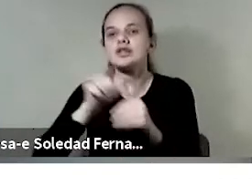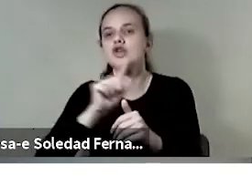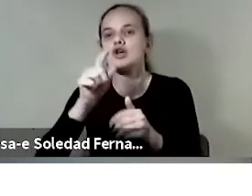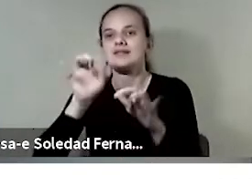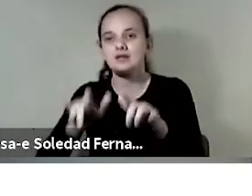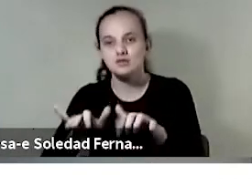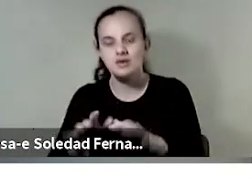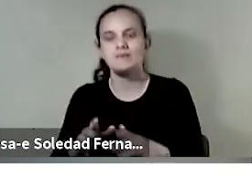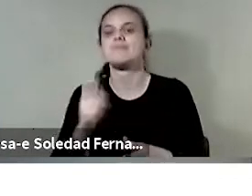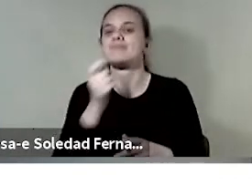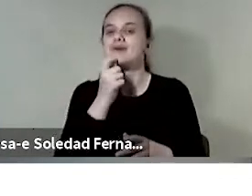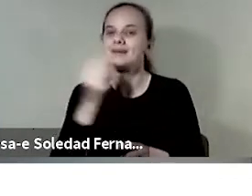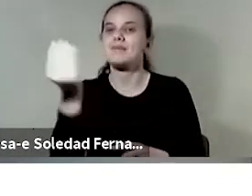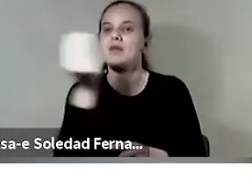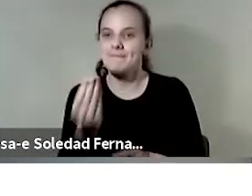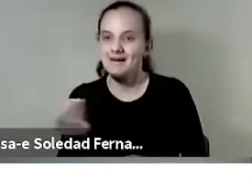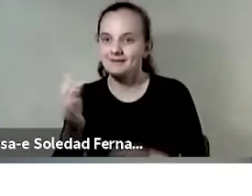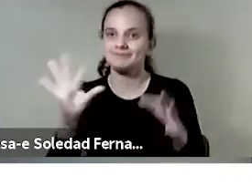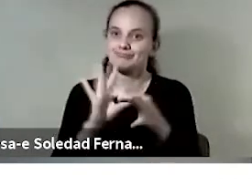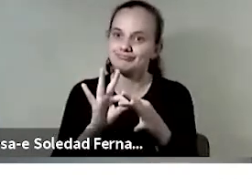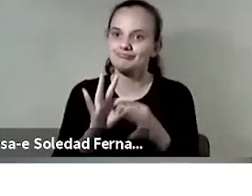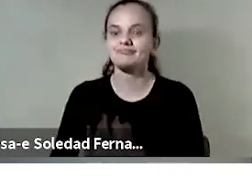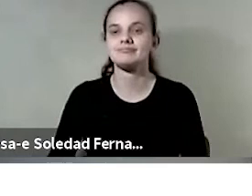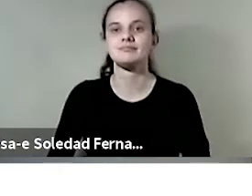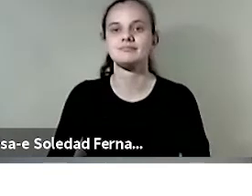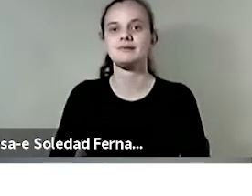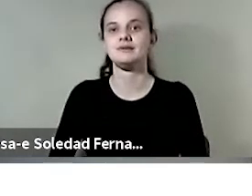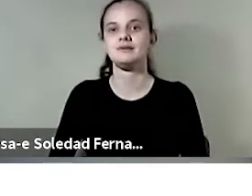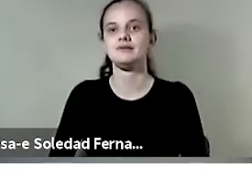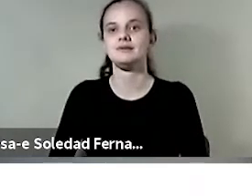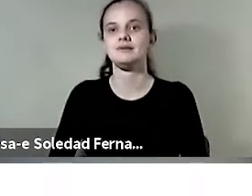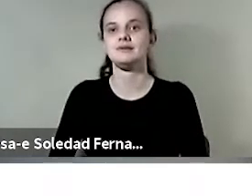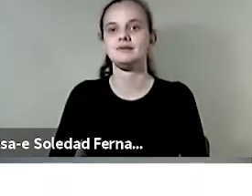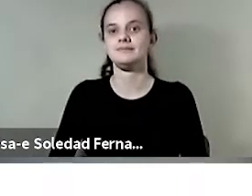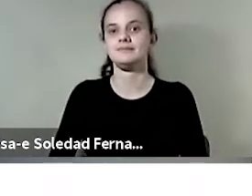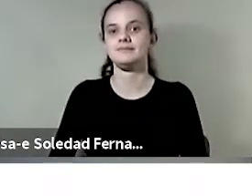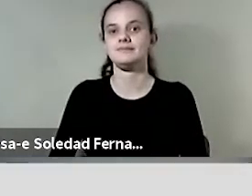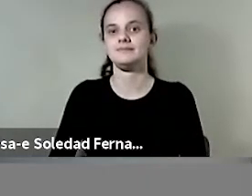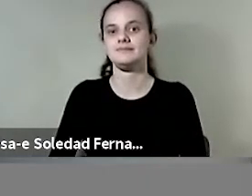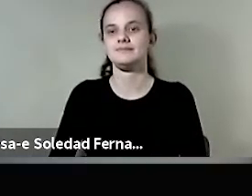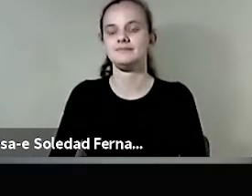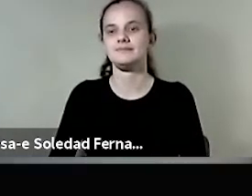que es contenido no textual, que era lo que estábamos diciendo hace un ratito sobre el texto alternativo en las imágenes.